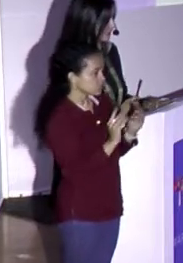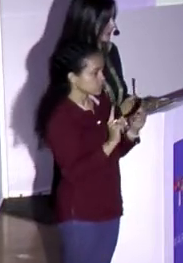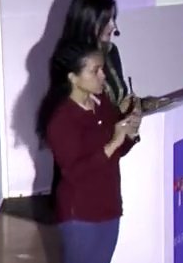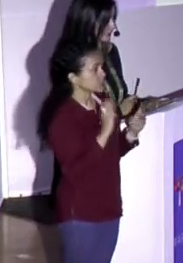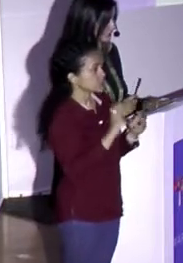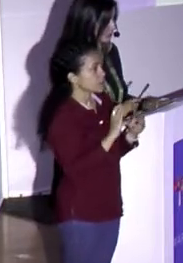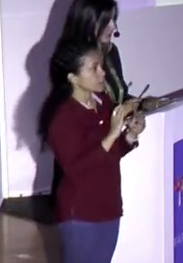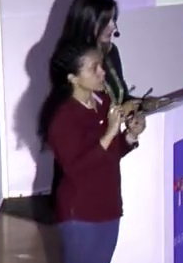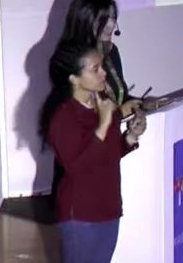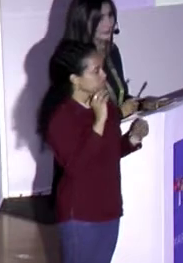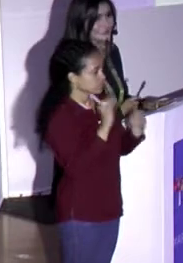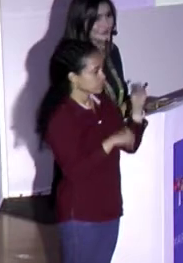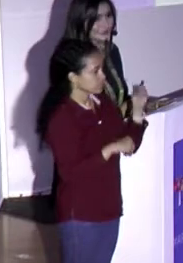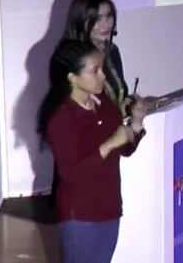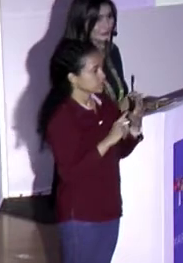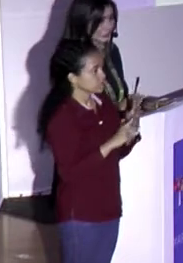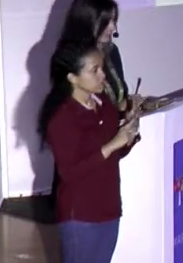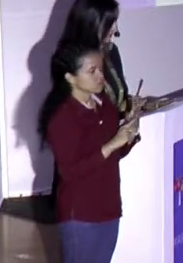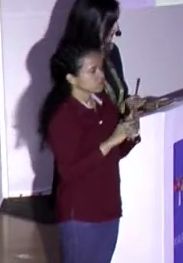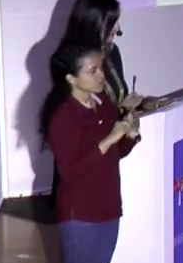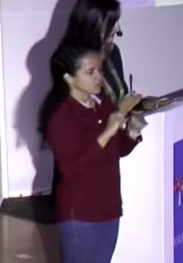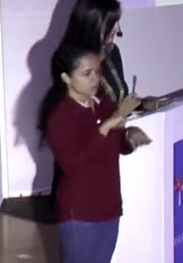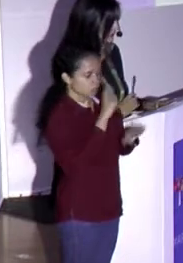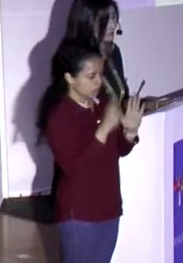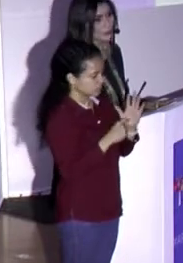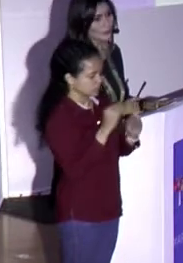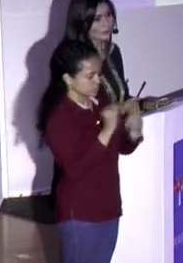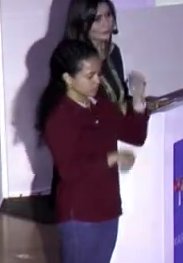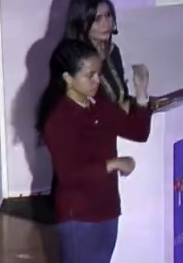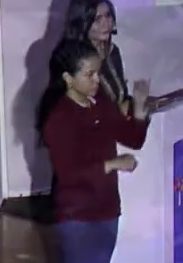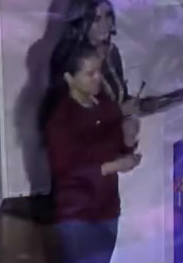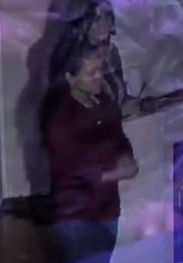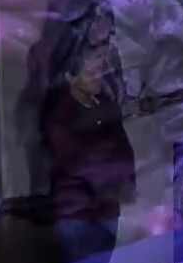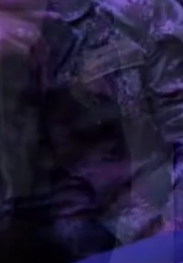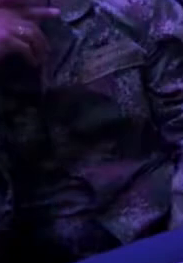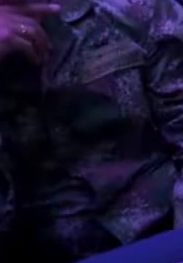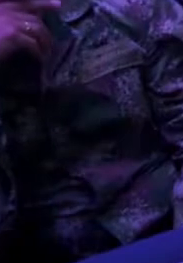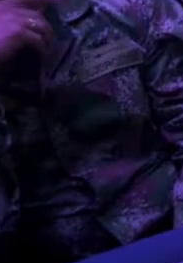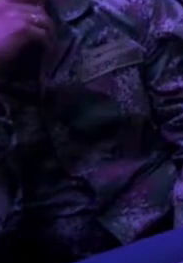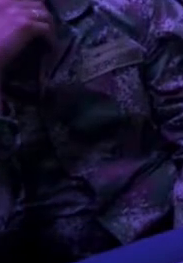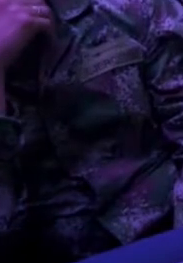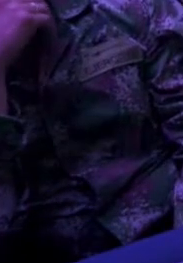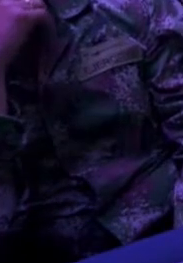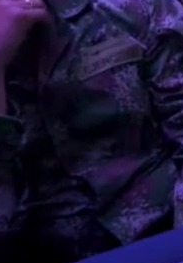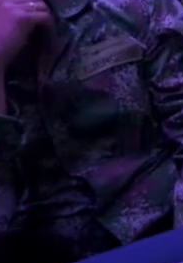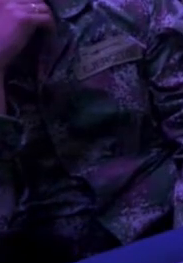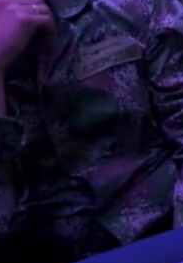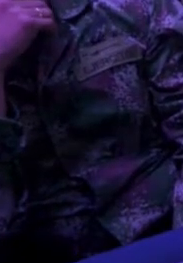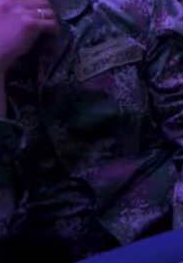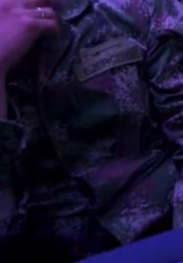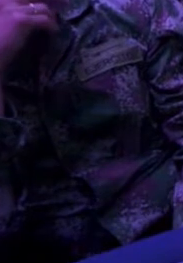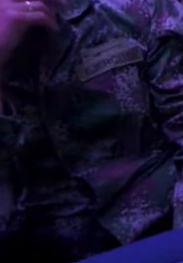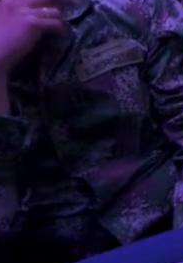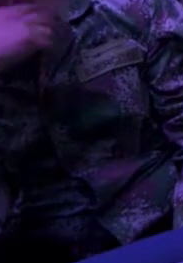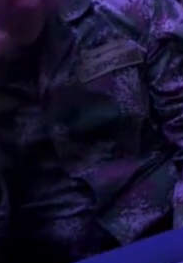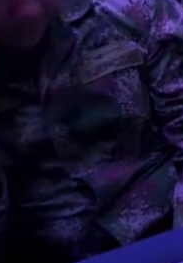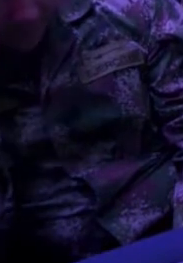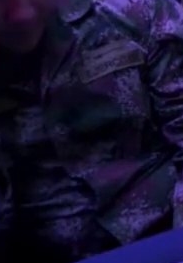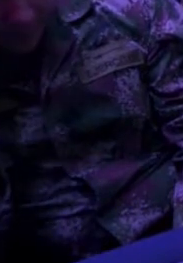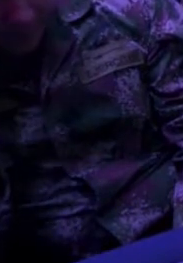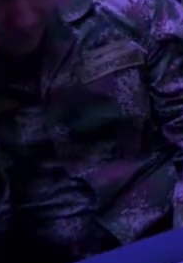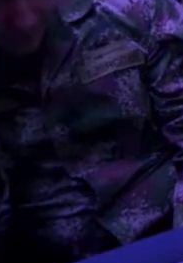C. En desacuerdo. D. Totalmente en desacuerdo. Vamos a votar con el dispositivo nuevamente.